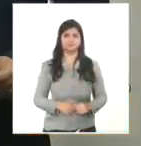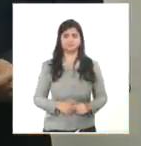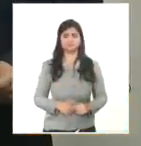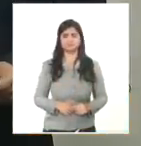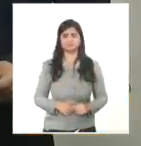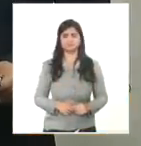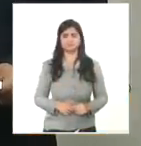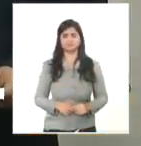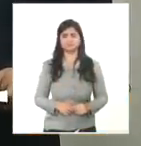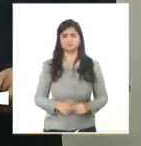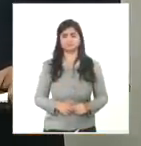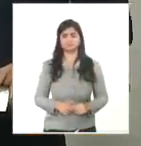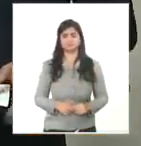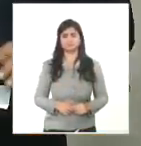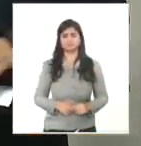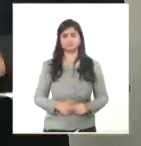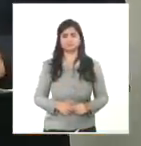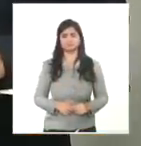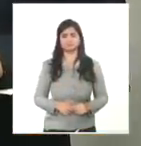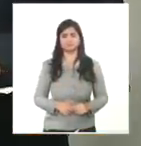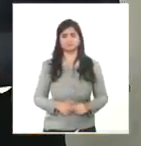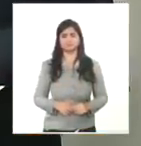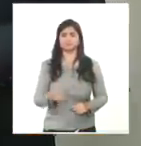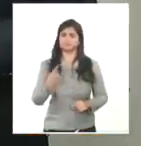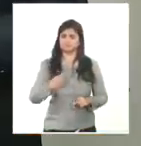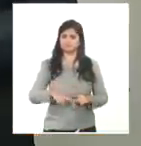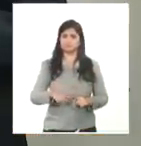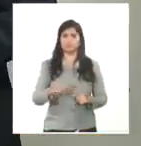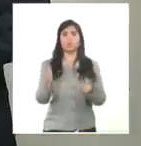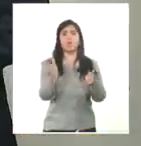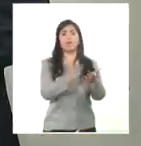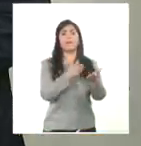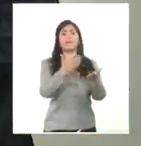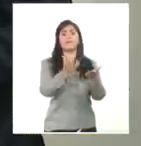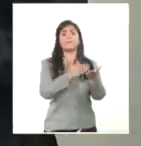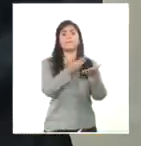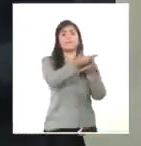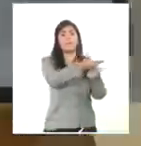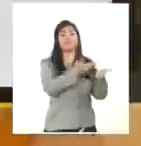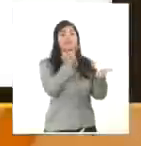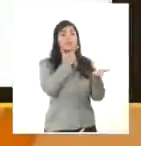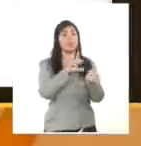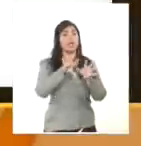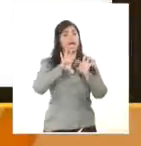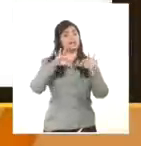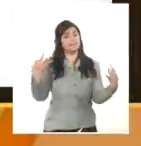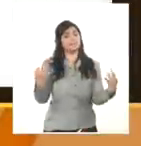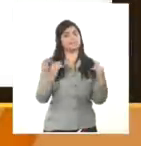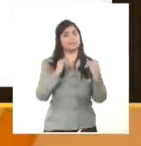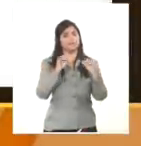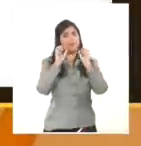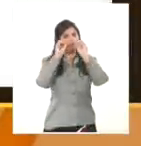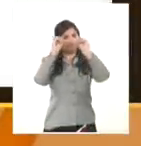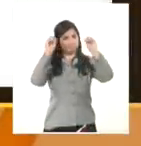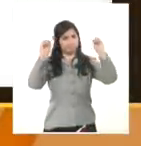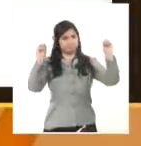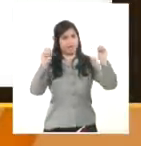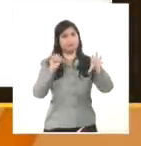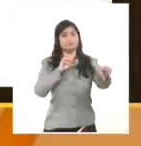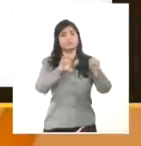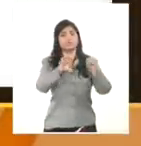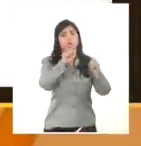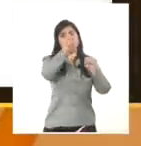cooperativas de créditos y servicios. Por su parte, el periódico El Artemiseño habla del enfrentamiento y publica: detienen a implicados en